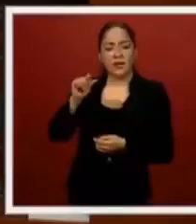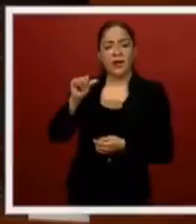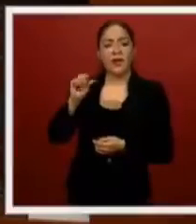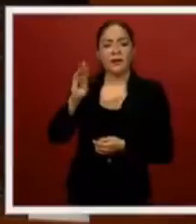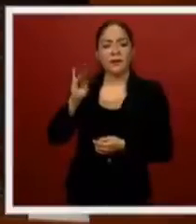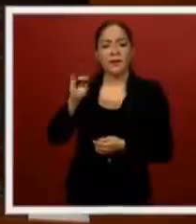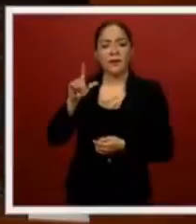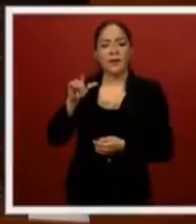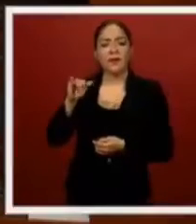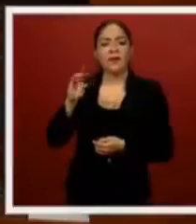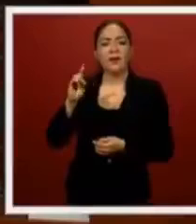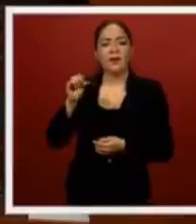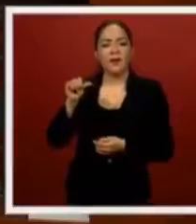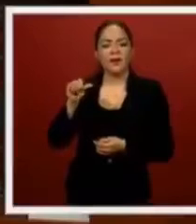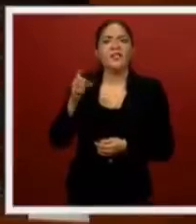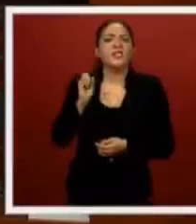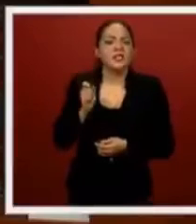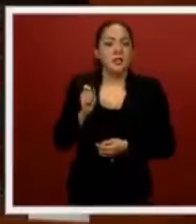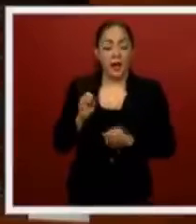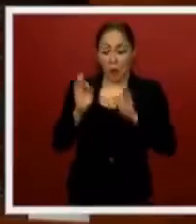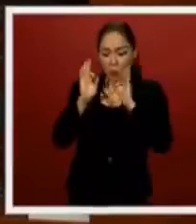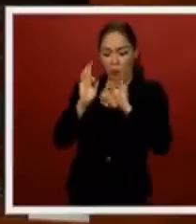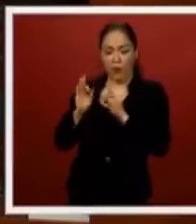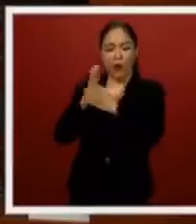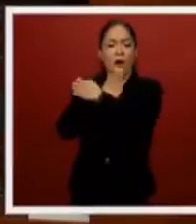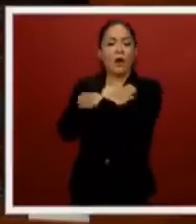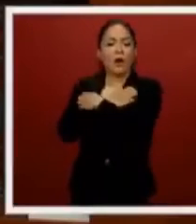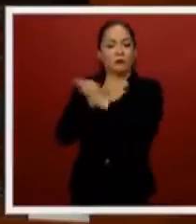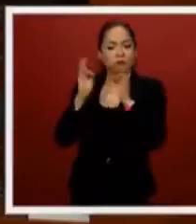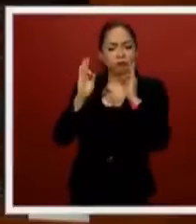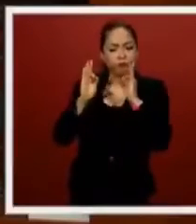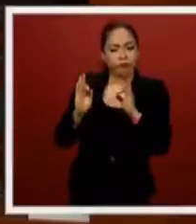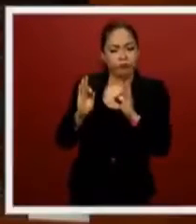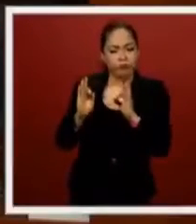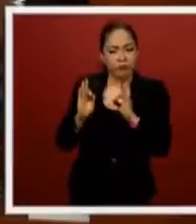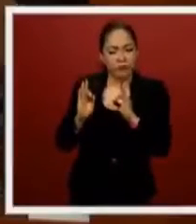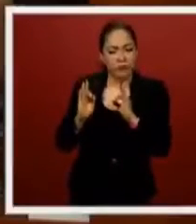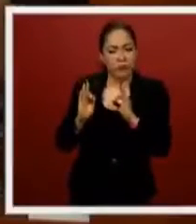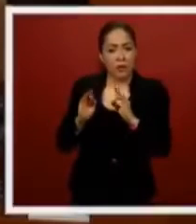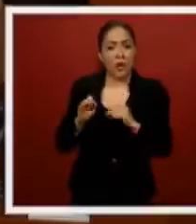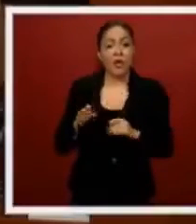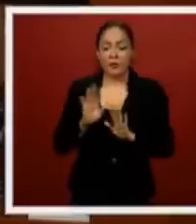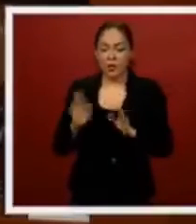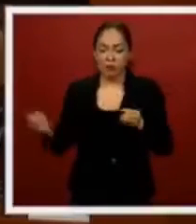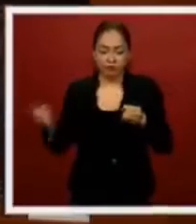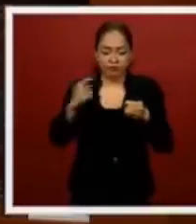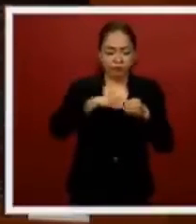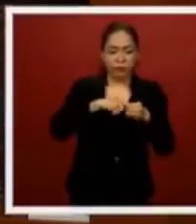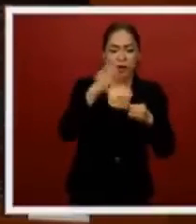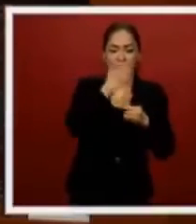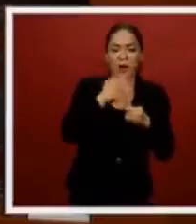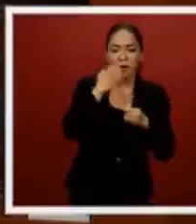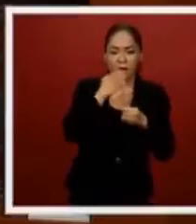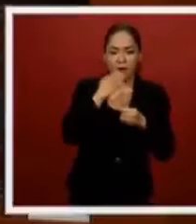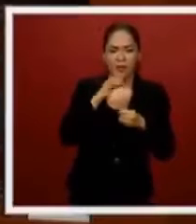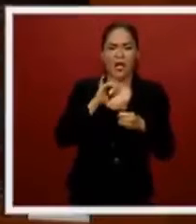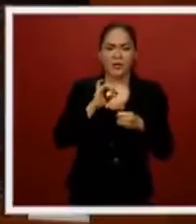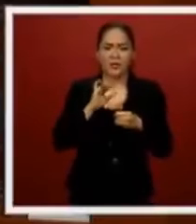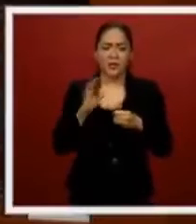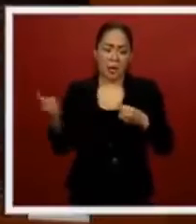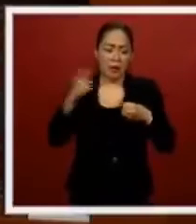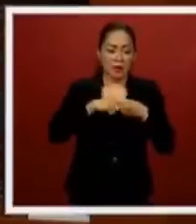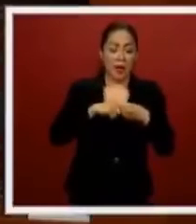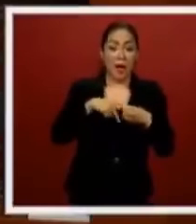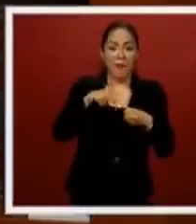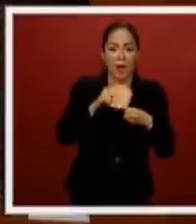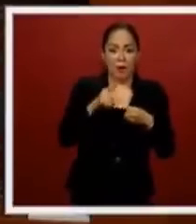calidad. Es decir, no solo es necesario que alguien acceda a la escuela, porque puede acceder y no